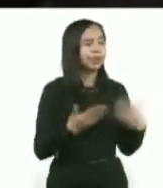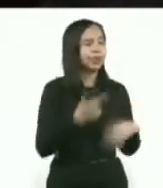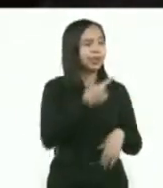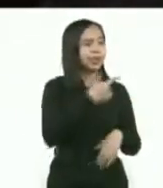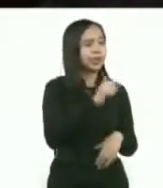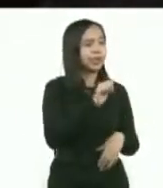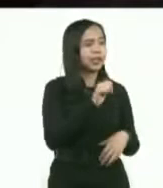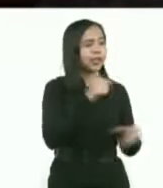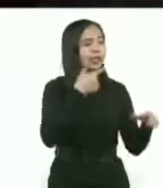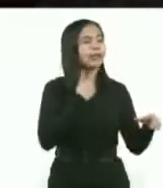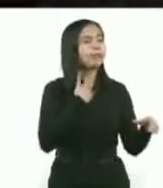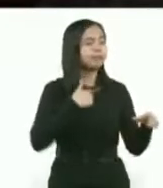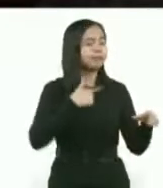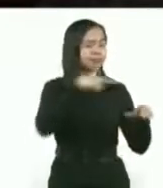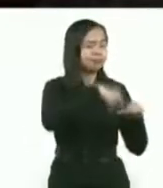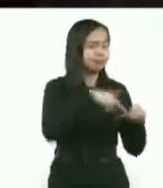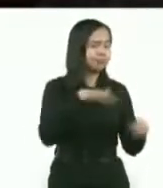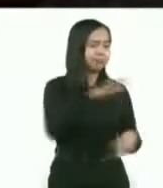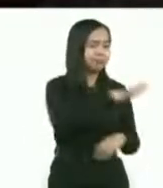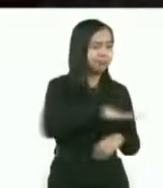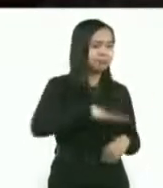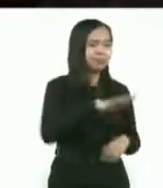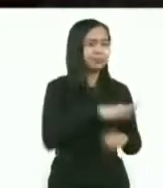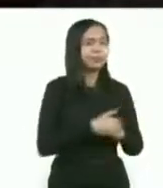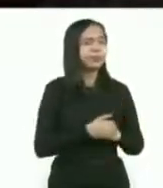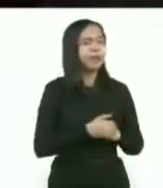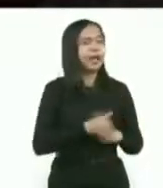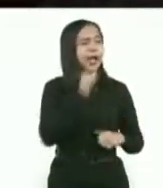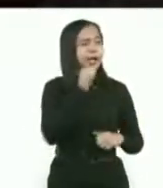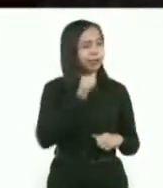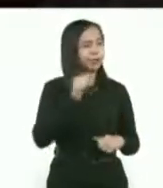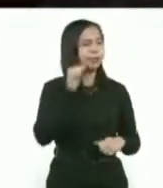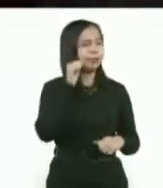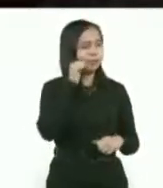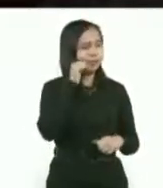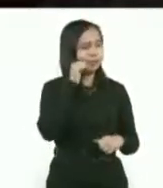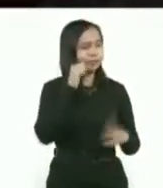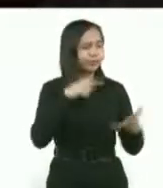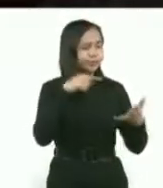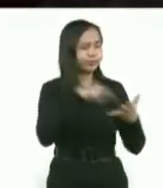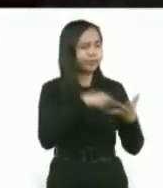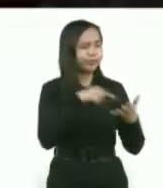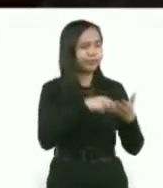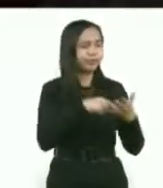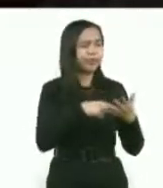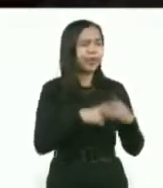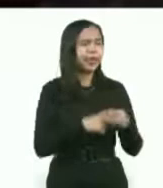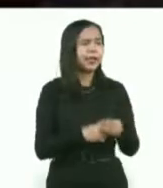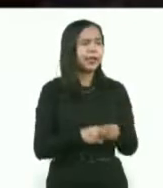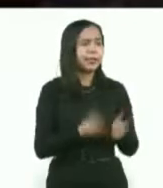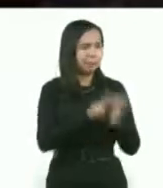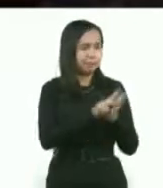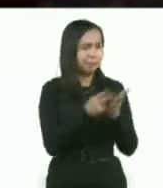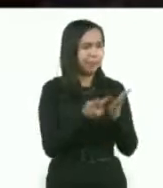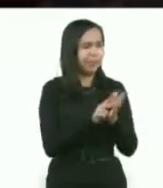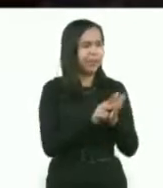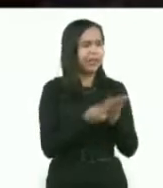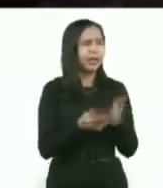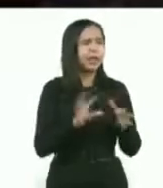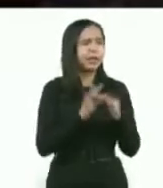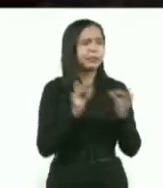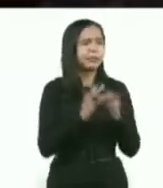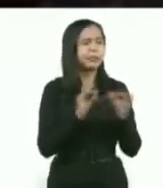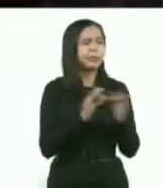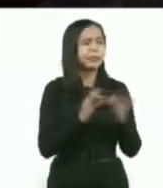o gasolineras. Gracias. Doctora, el día de ayer publicamos en el periódico Excelsior el tema de despojos que